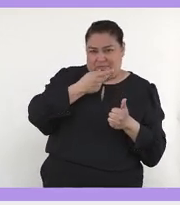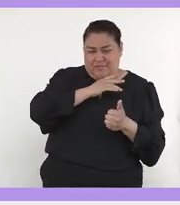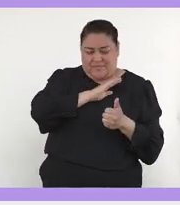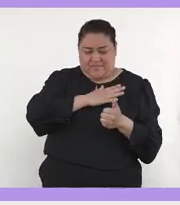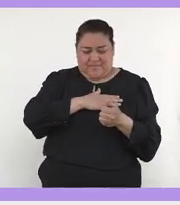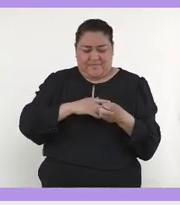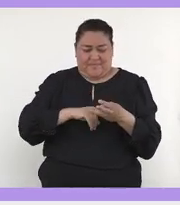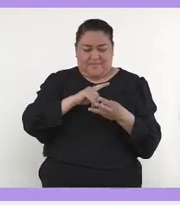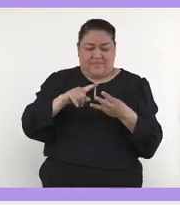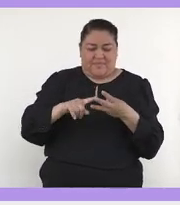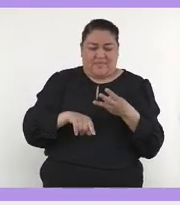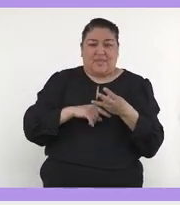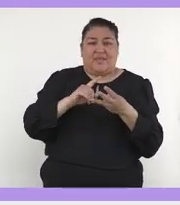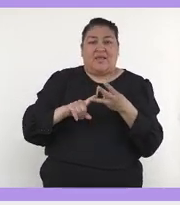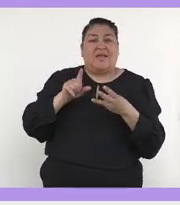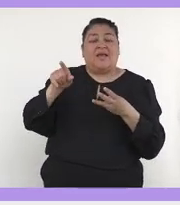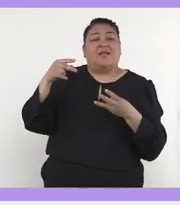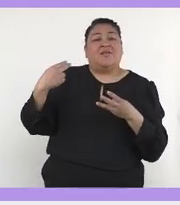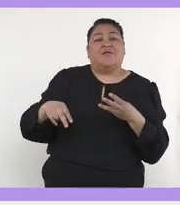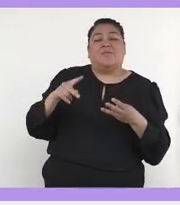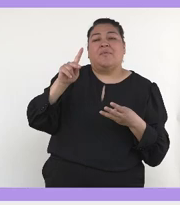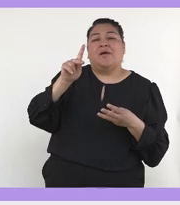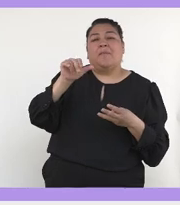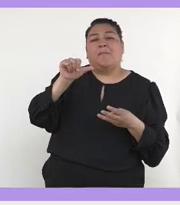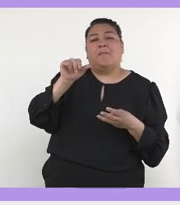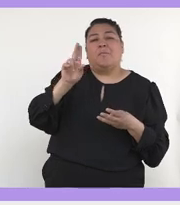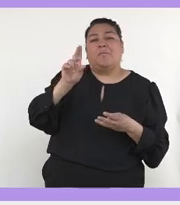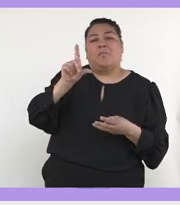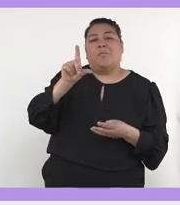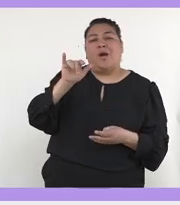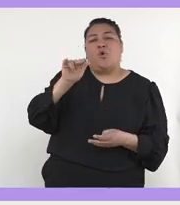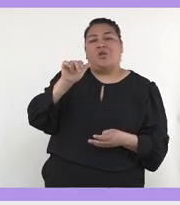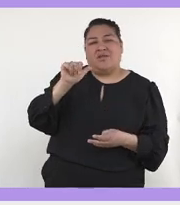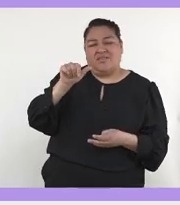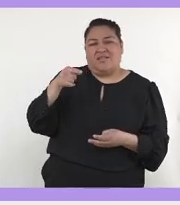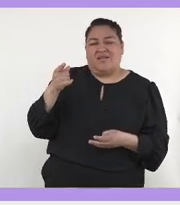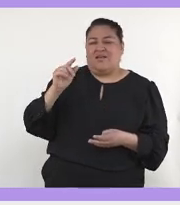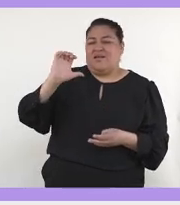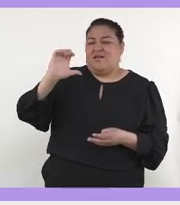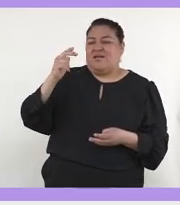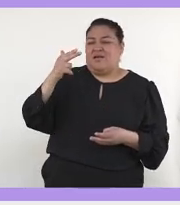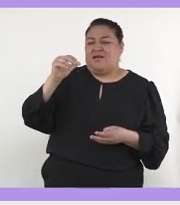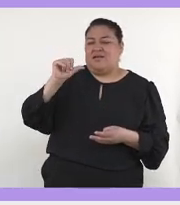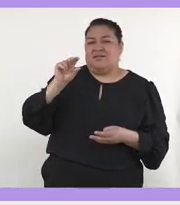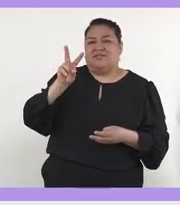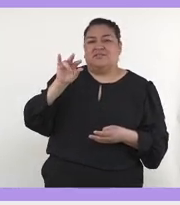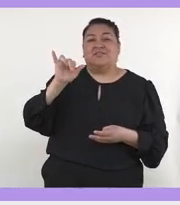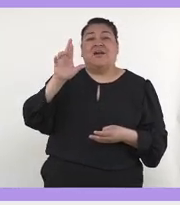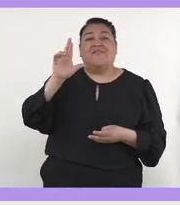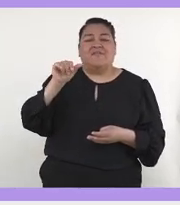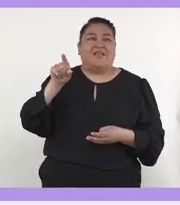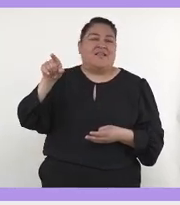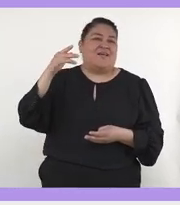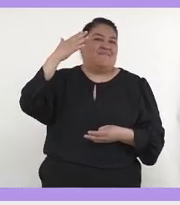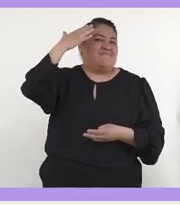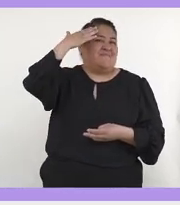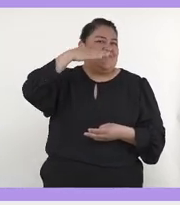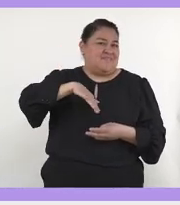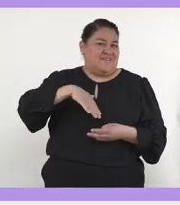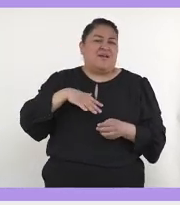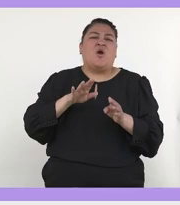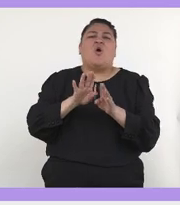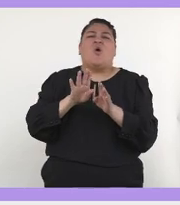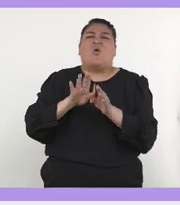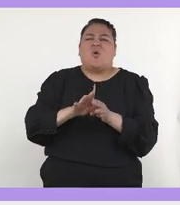Paulina Chavira bienvenida Paulina adelante y tenemos mucho que saber sobre el lenguaje inclusivo